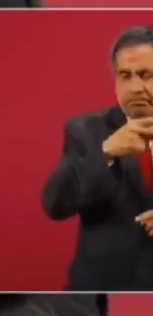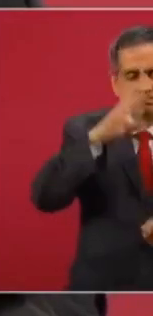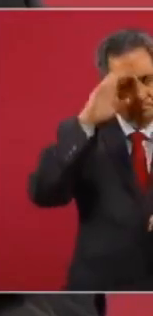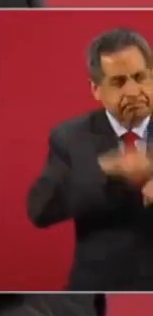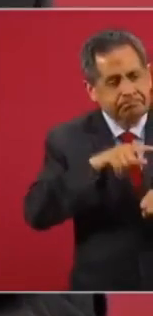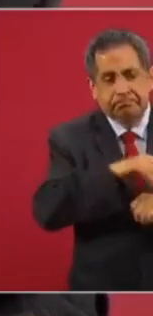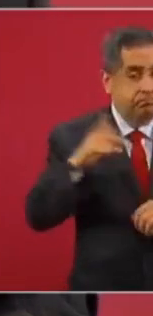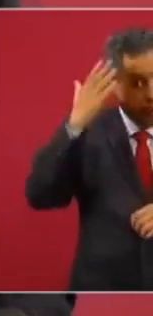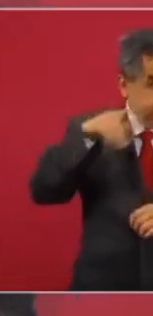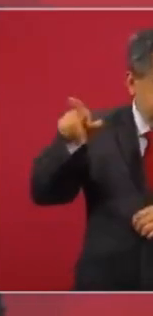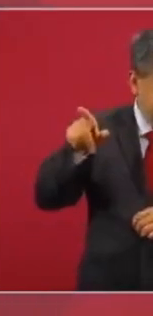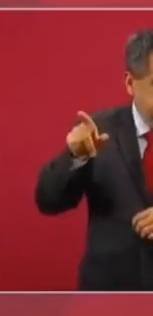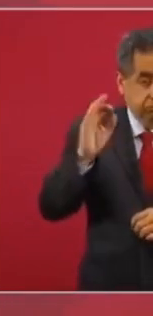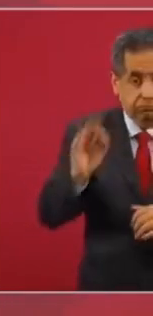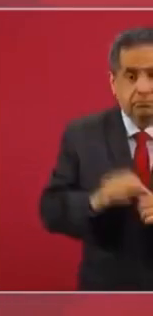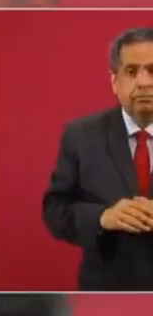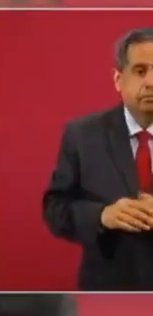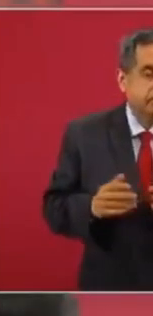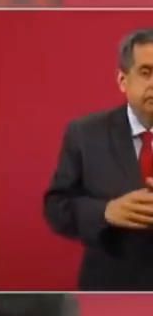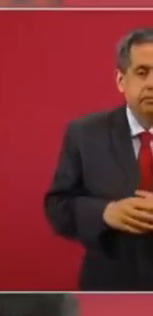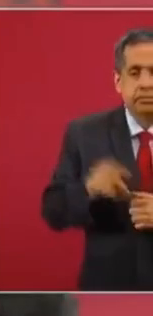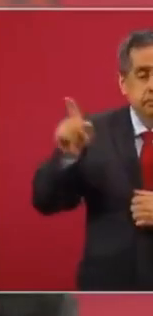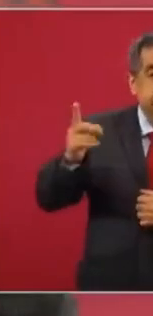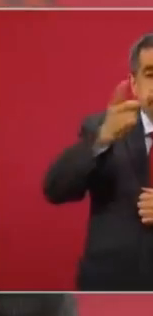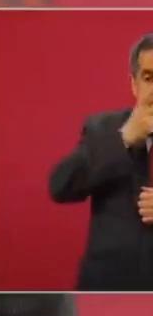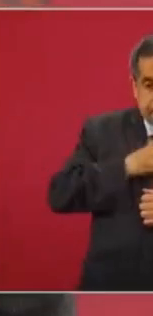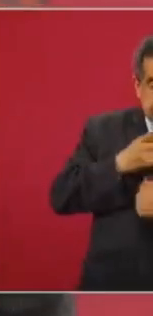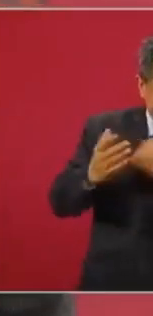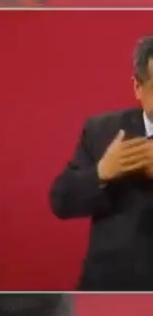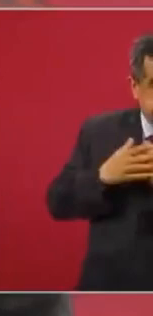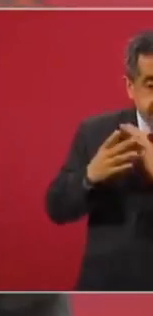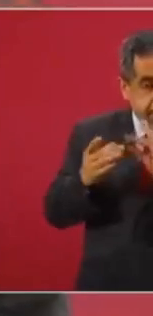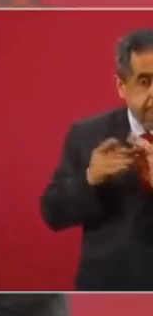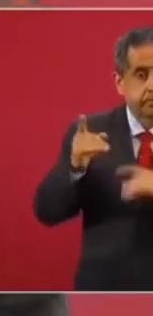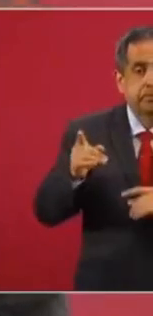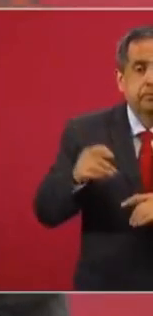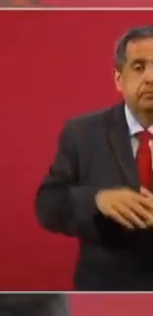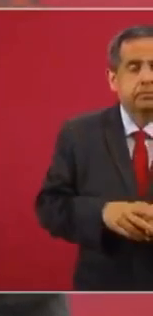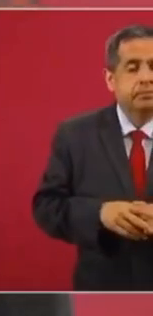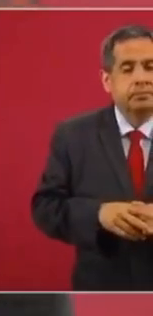sus culturas, y me decía, en el caso de